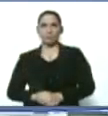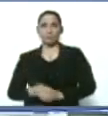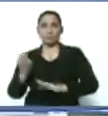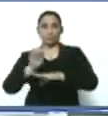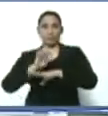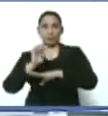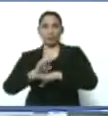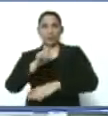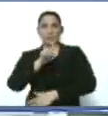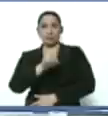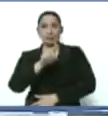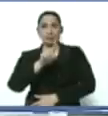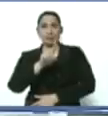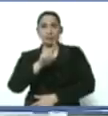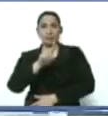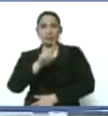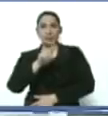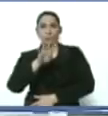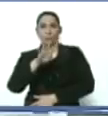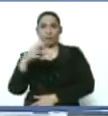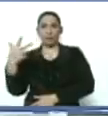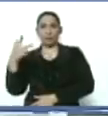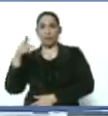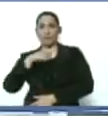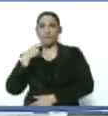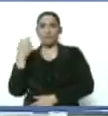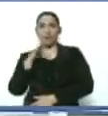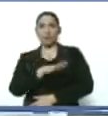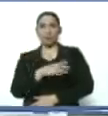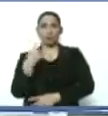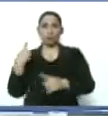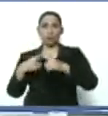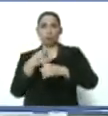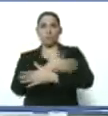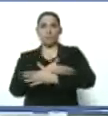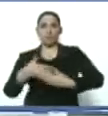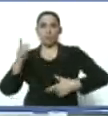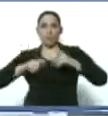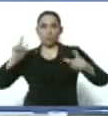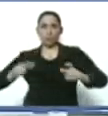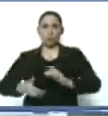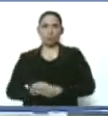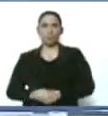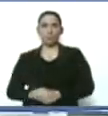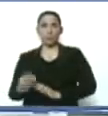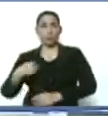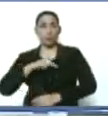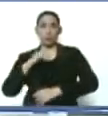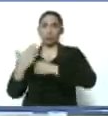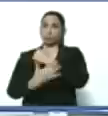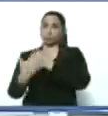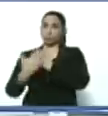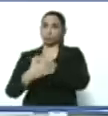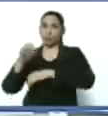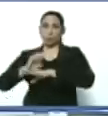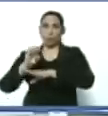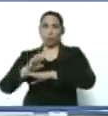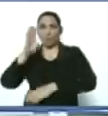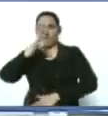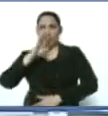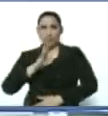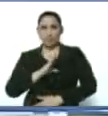Ecuador, 133 fallecidos por millón de habitantes. Nuestras condolencias.